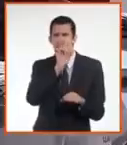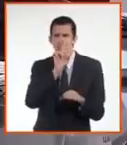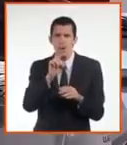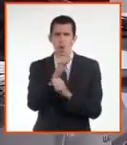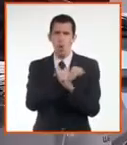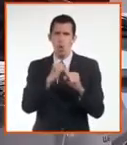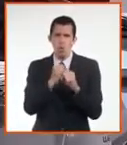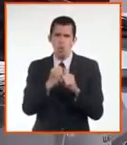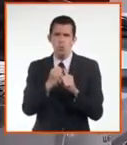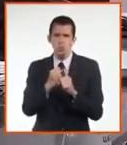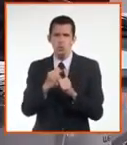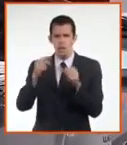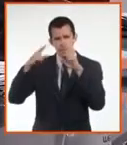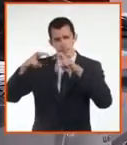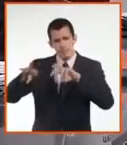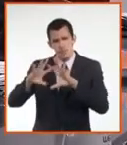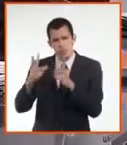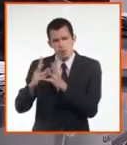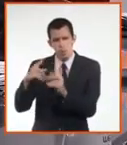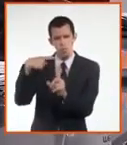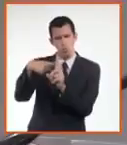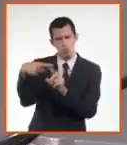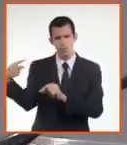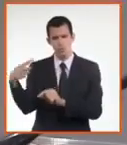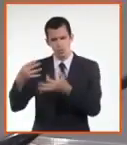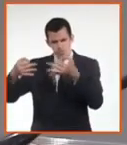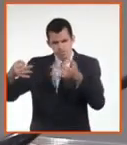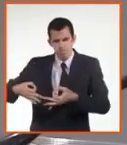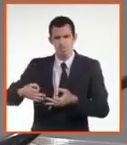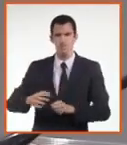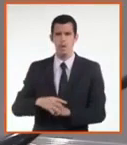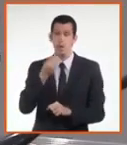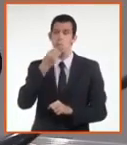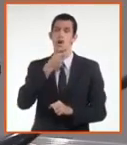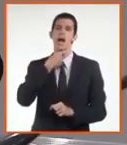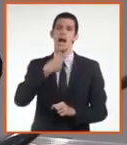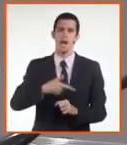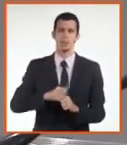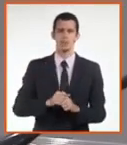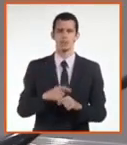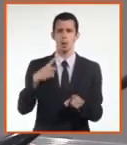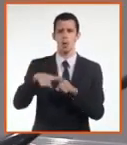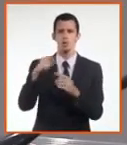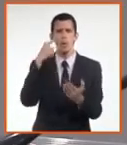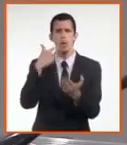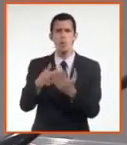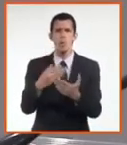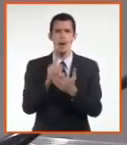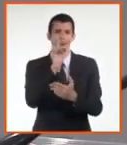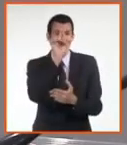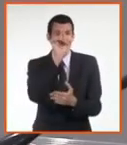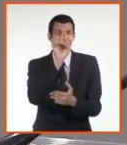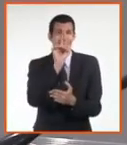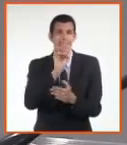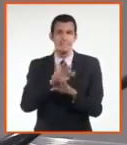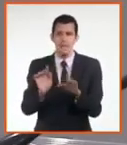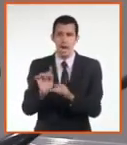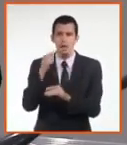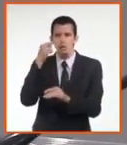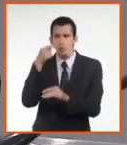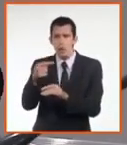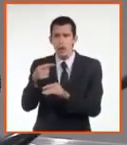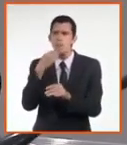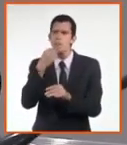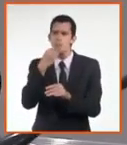está en presencia de una segunda infección porque mide la ig porque ya también si una persona tiene una segunda infección